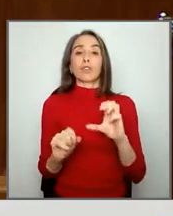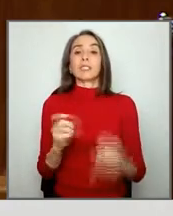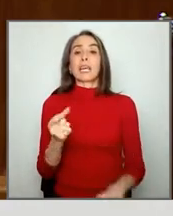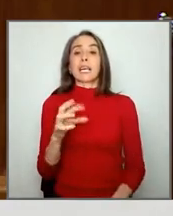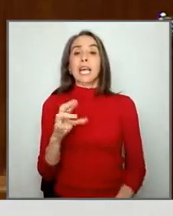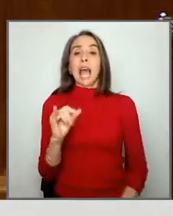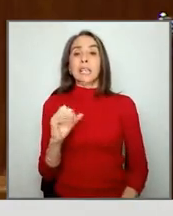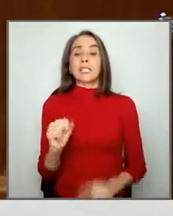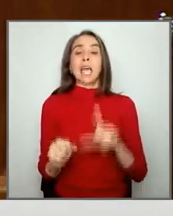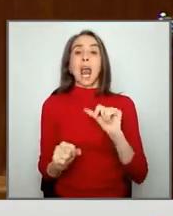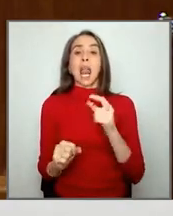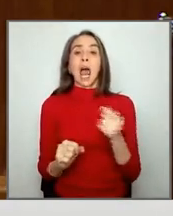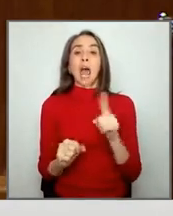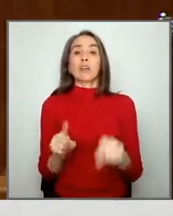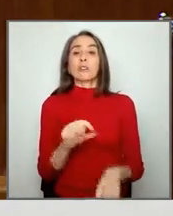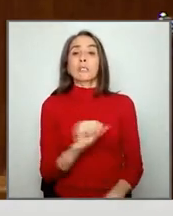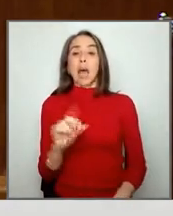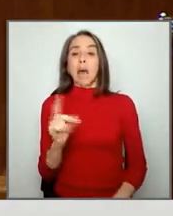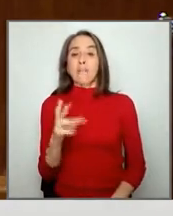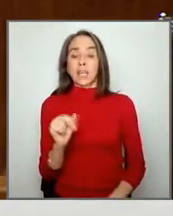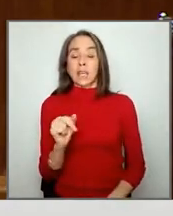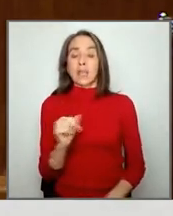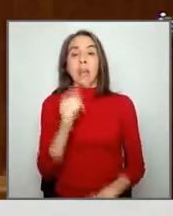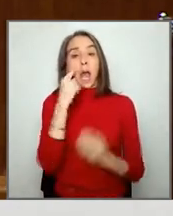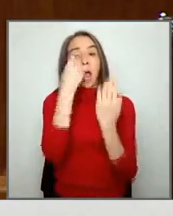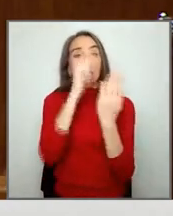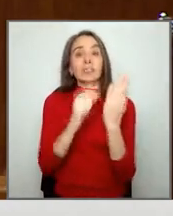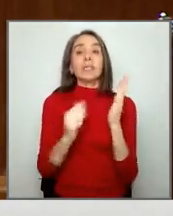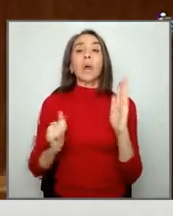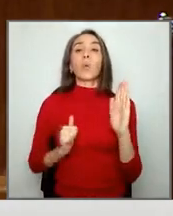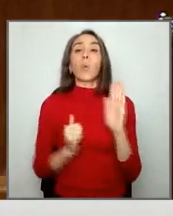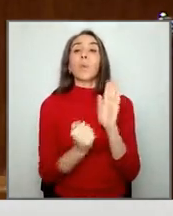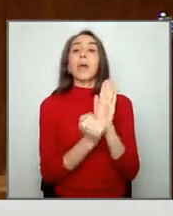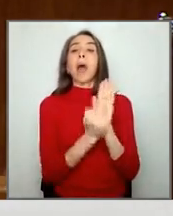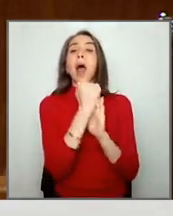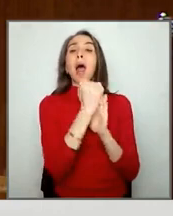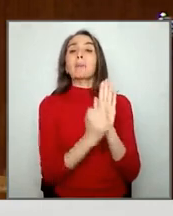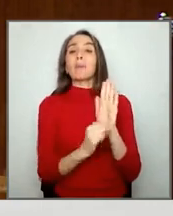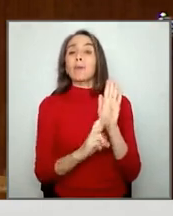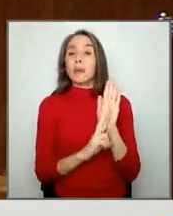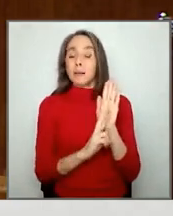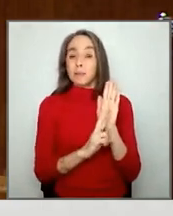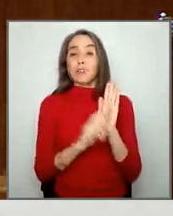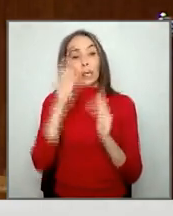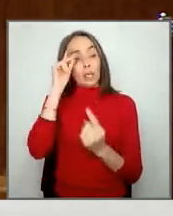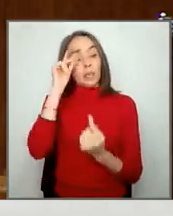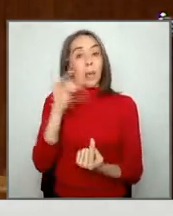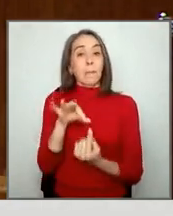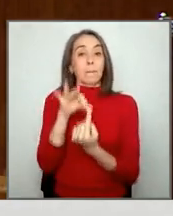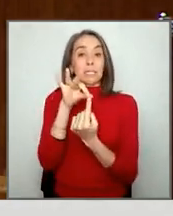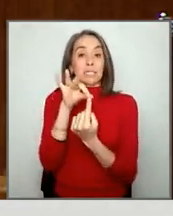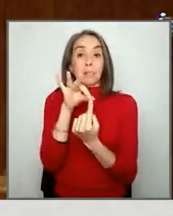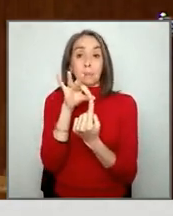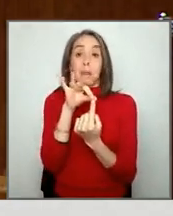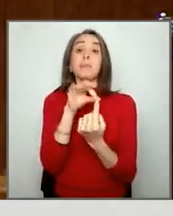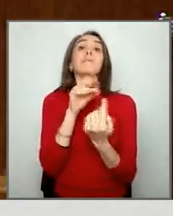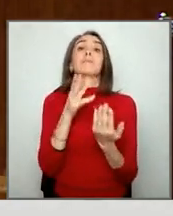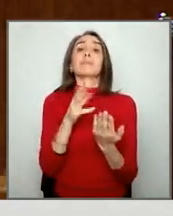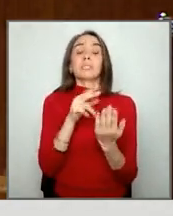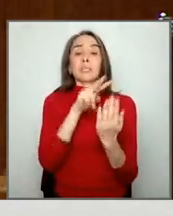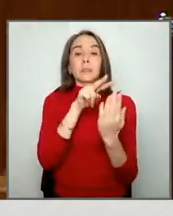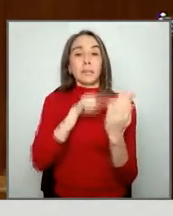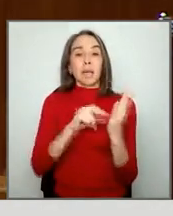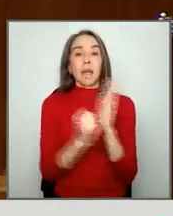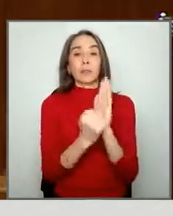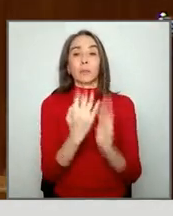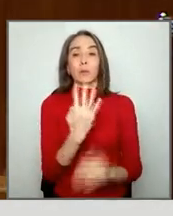Saavedra constancia reglamentarias idea matriz o fundamental consiste en interpretar el artículo cuadragésimo